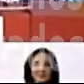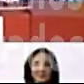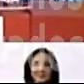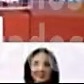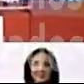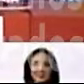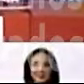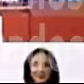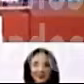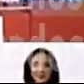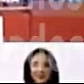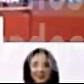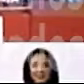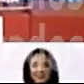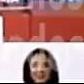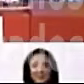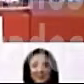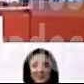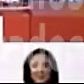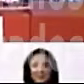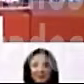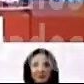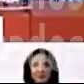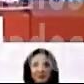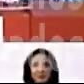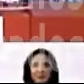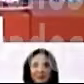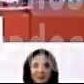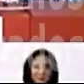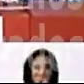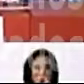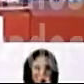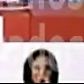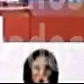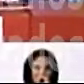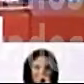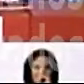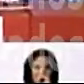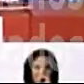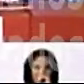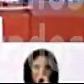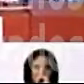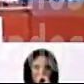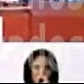con los terroristas. Una periodista que tiene contacto con los terroristas.